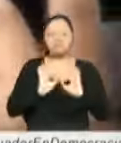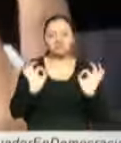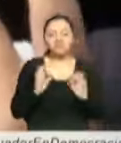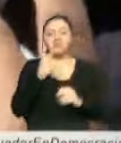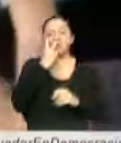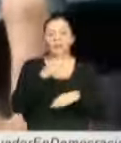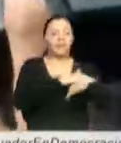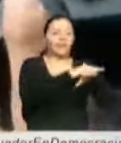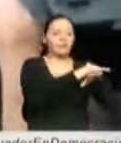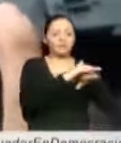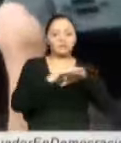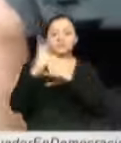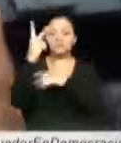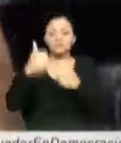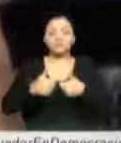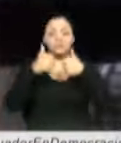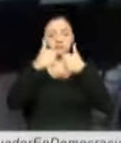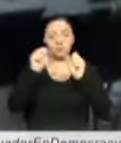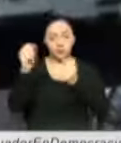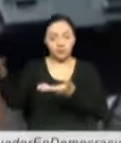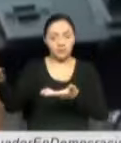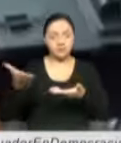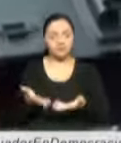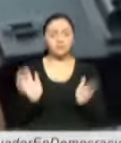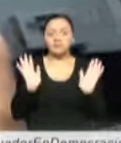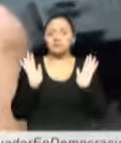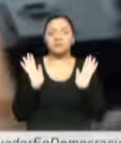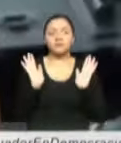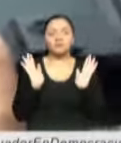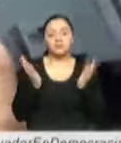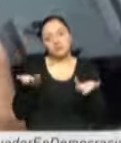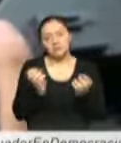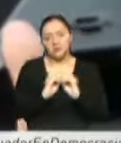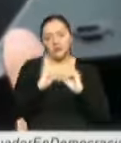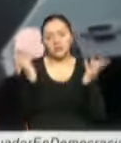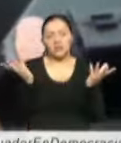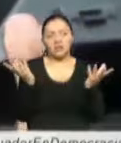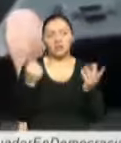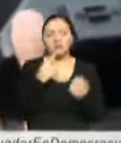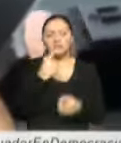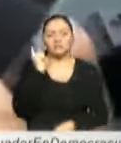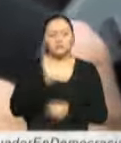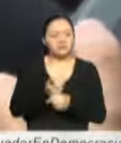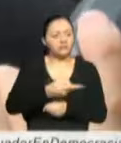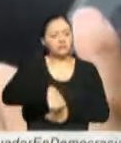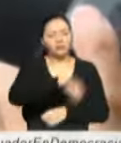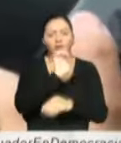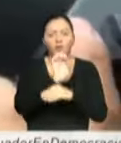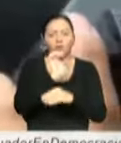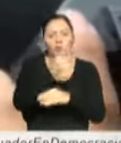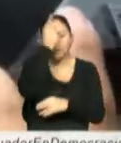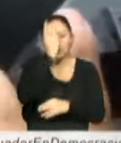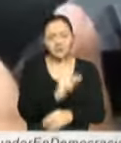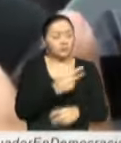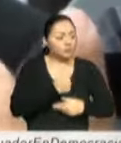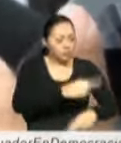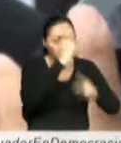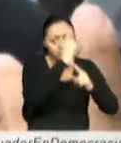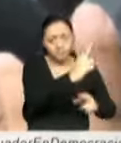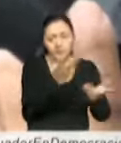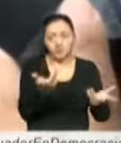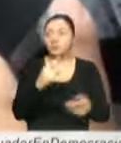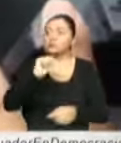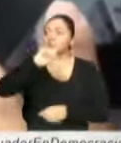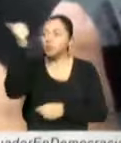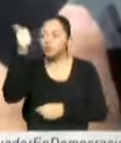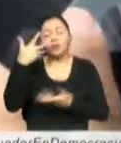los dos candidatos que posiblemente lleguen a la presidencia? Pero por favor, es obvio, si aquí yo no mando, manda el pueblo ecuatoriano, y es la voluntad del pueblo ecuatoriano el que va a decidir, la que